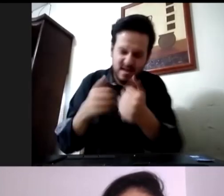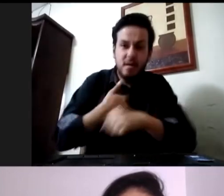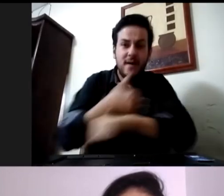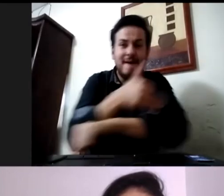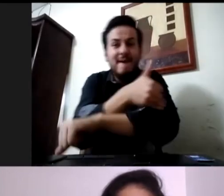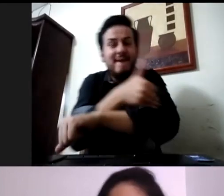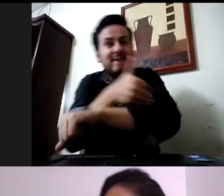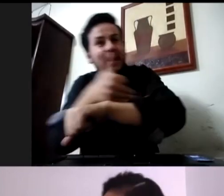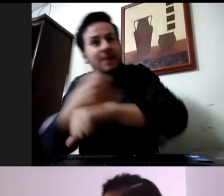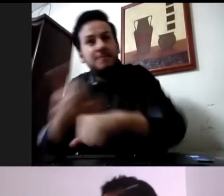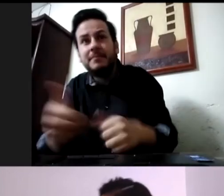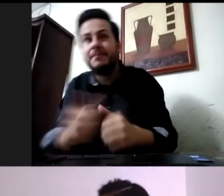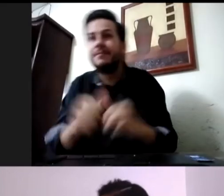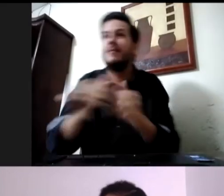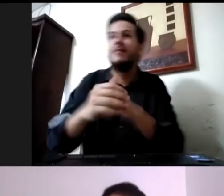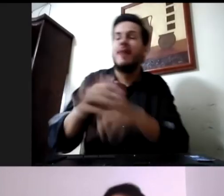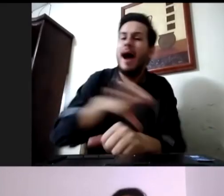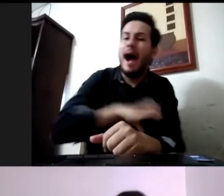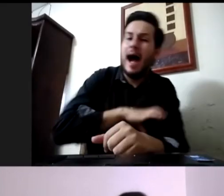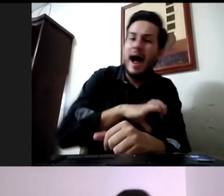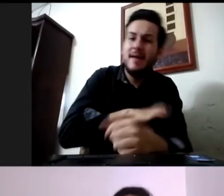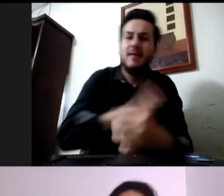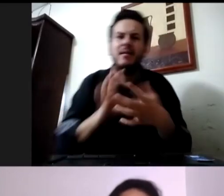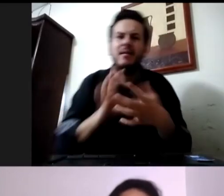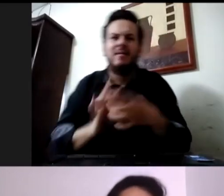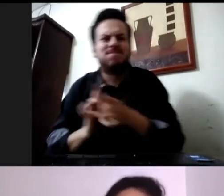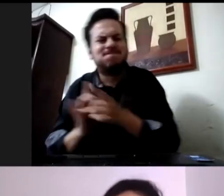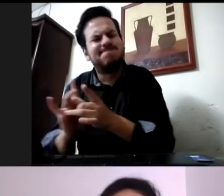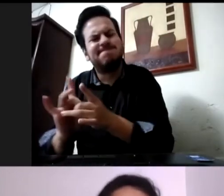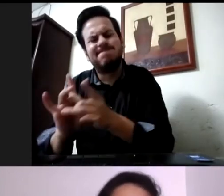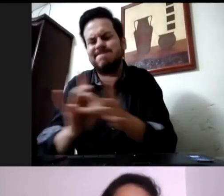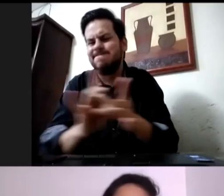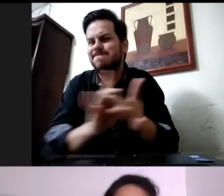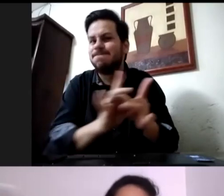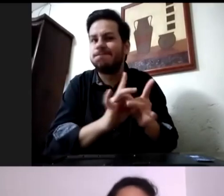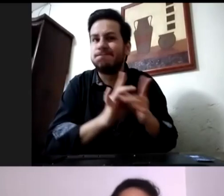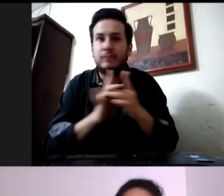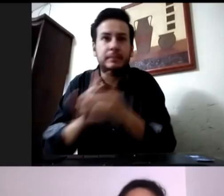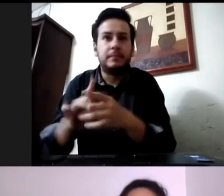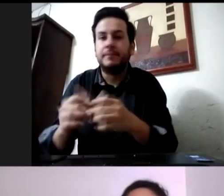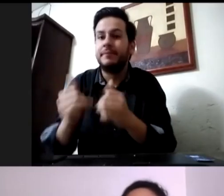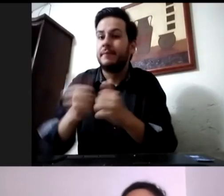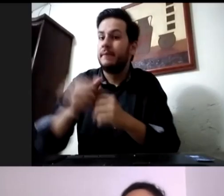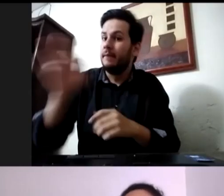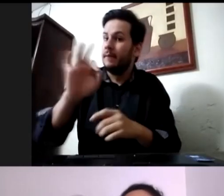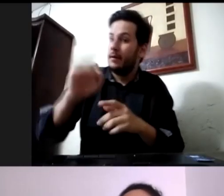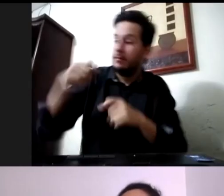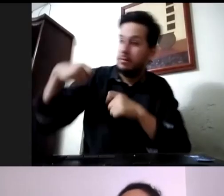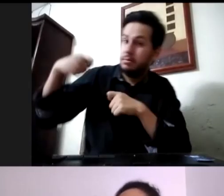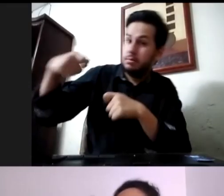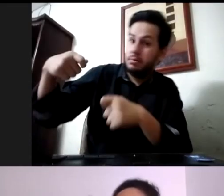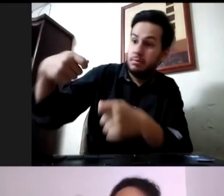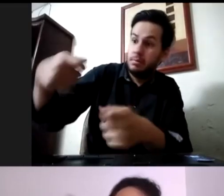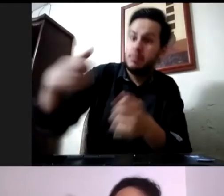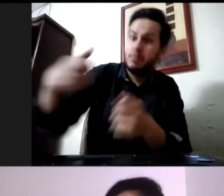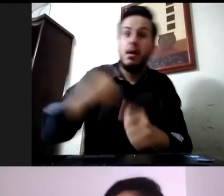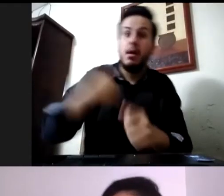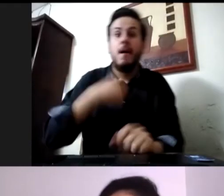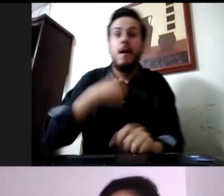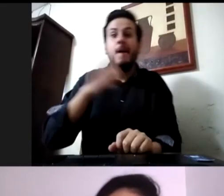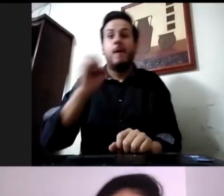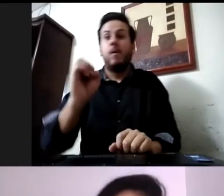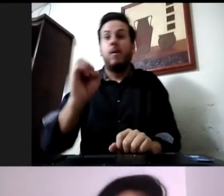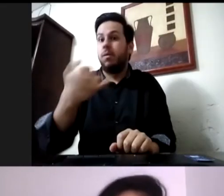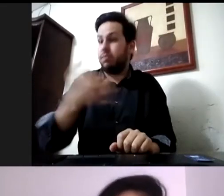efecto en el cariño, en la solidaridad, en la reciprocidad, pero eso no es generalizable. Tenemos una sociedad donde